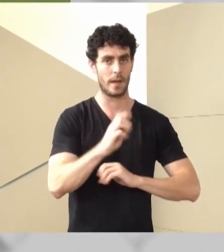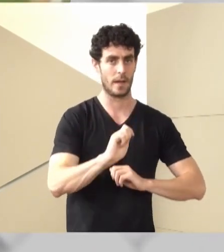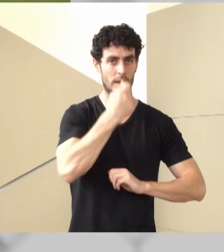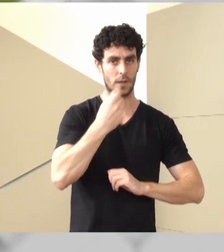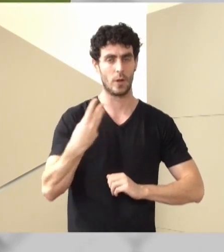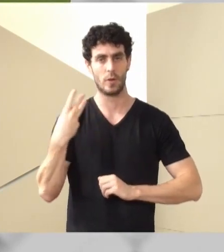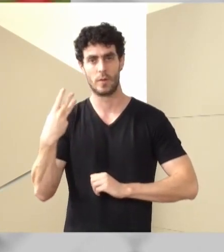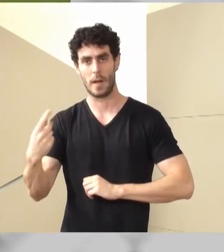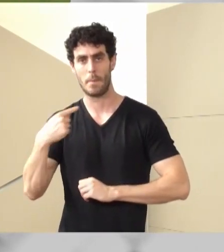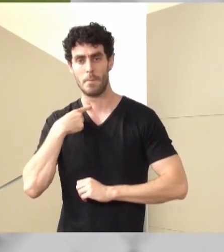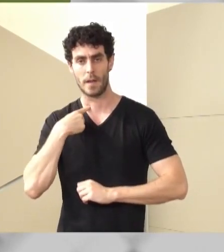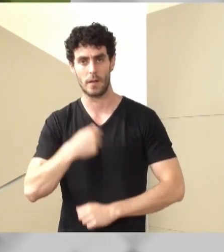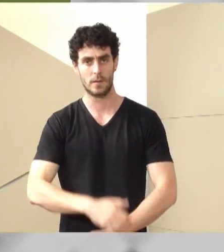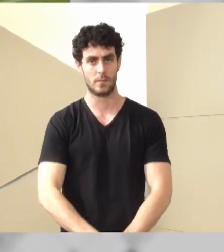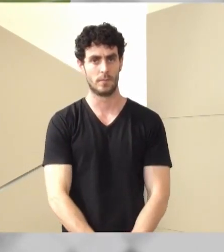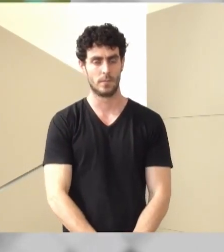derrotas.